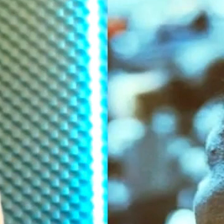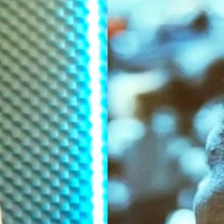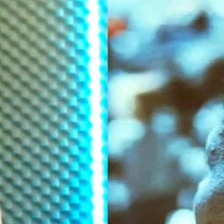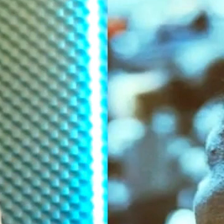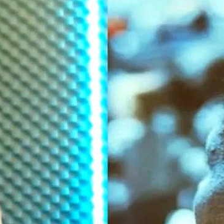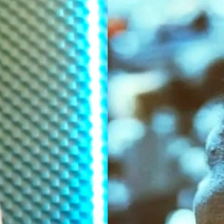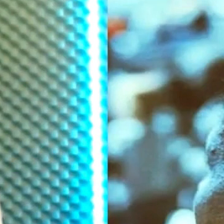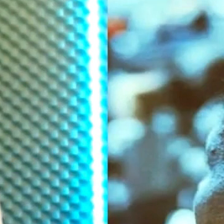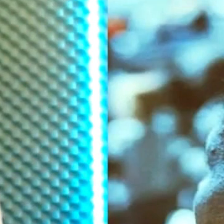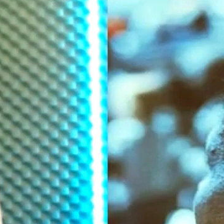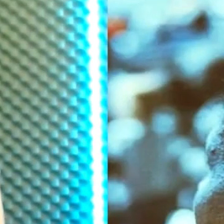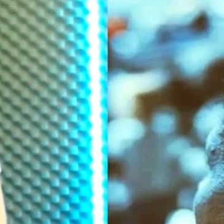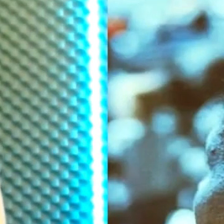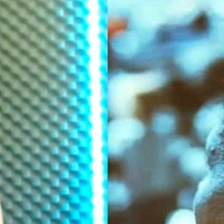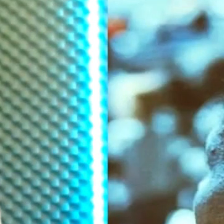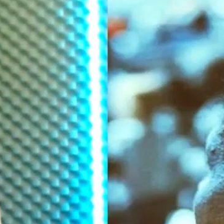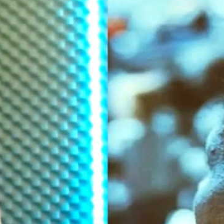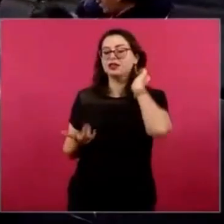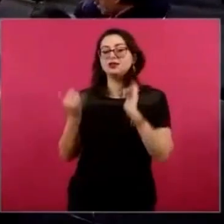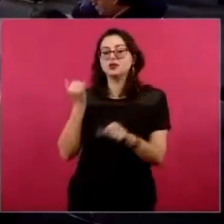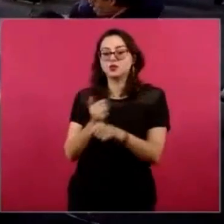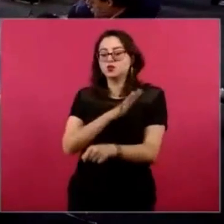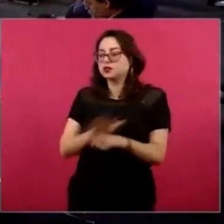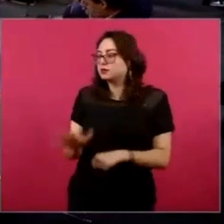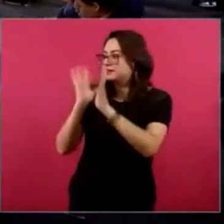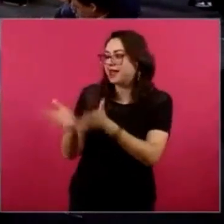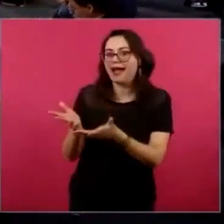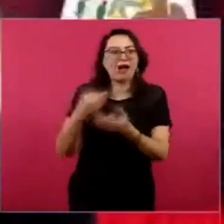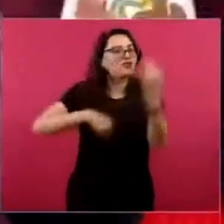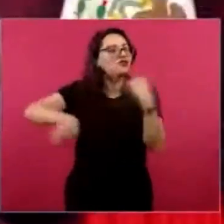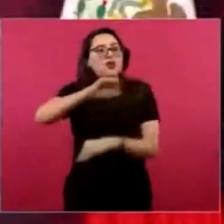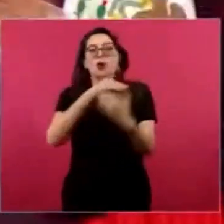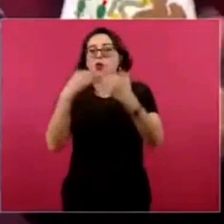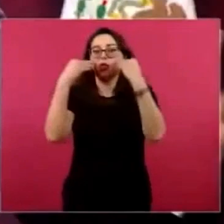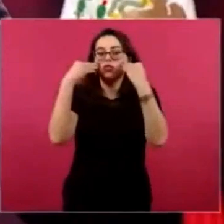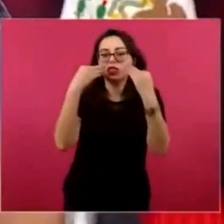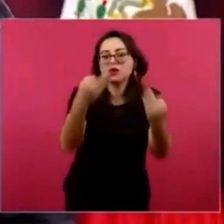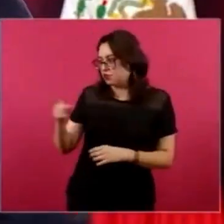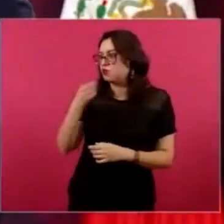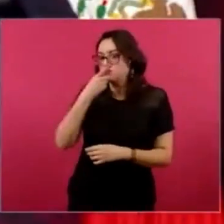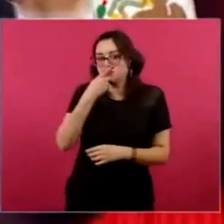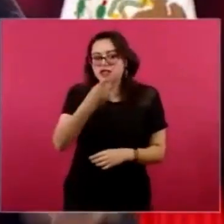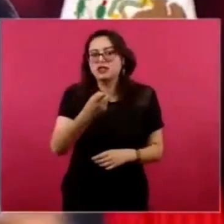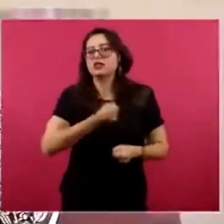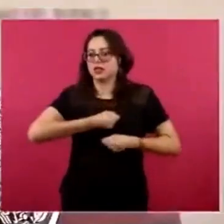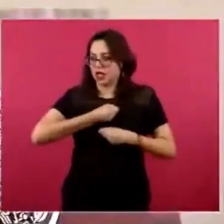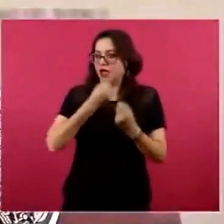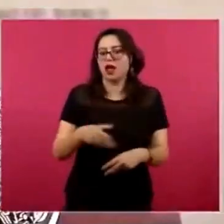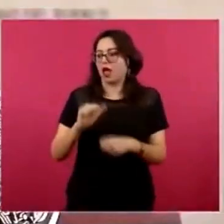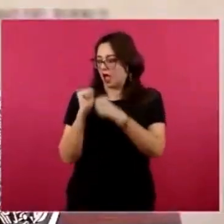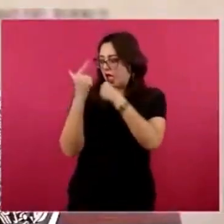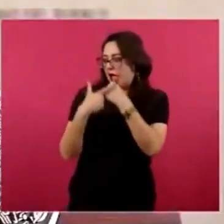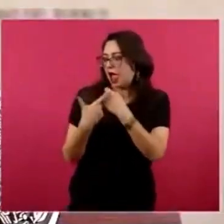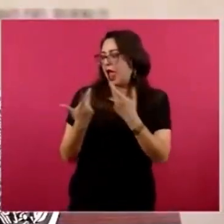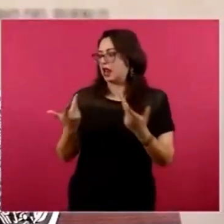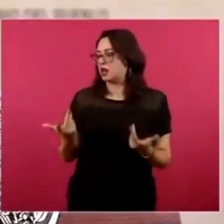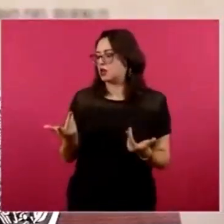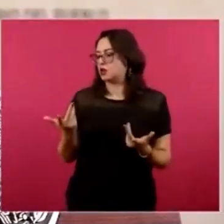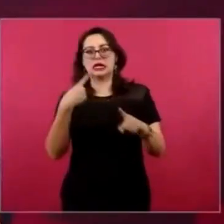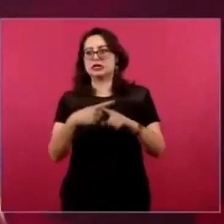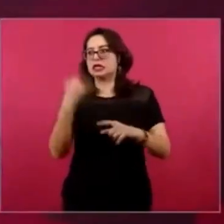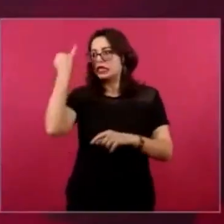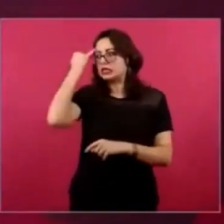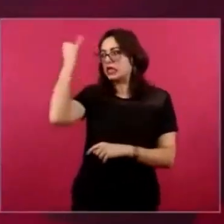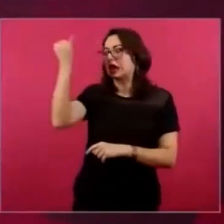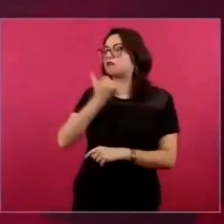de explicarlo, ¿no? ¿Por qué no lo hará? Hablar, decir que es falso todo, que fue un invento del gobierno de Estados